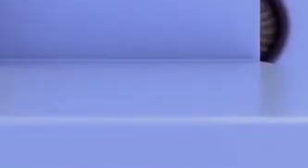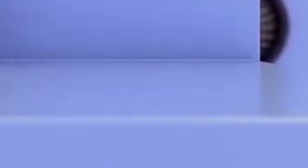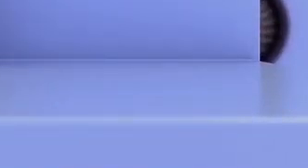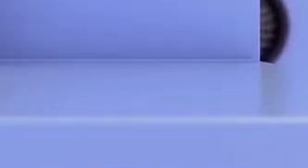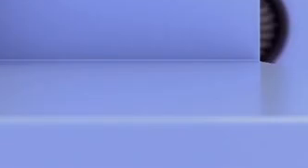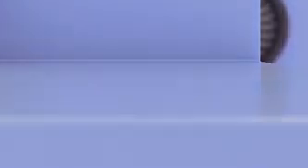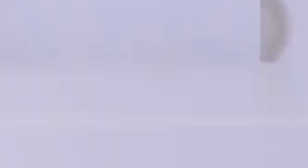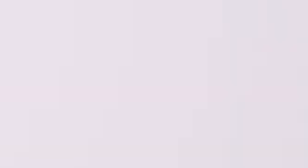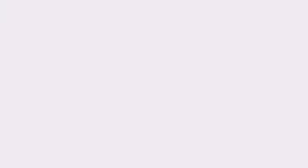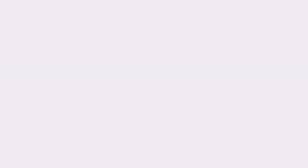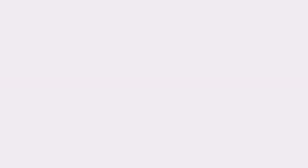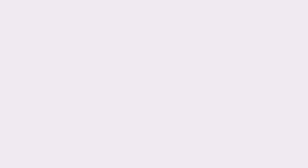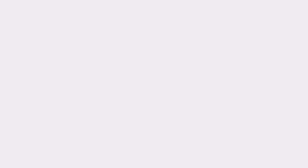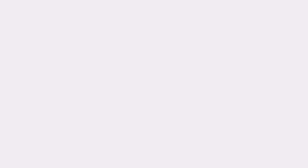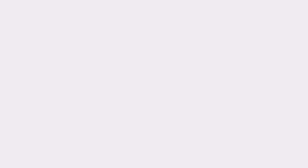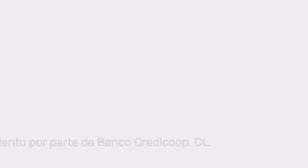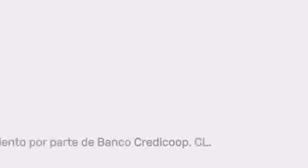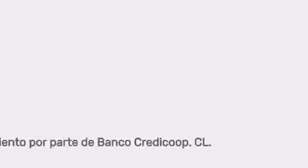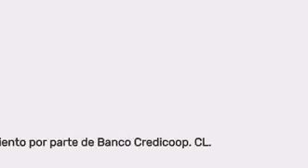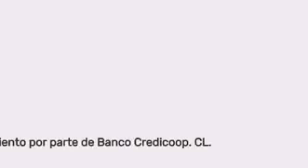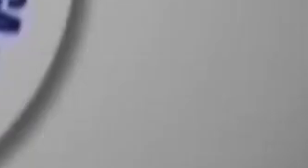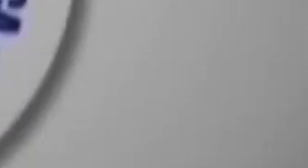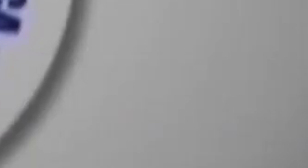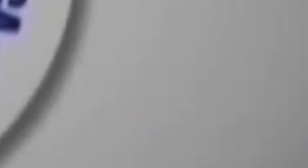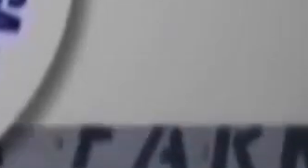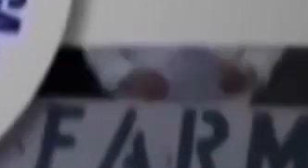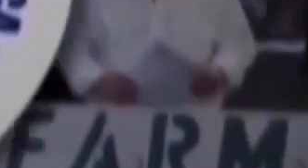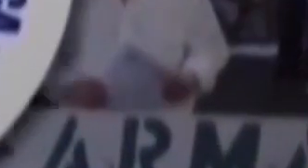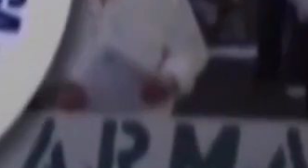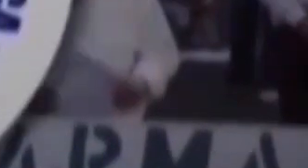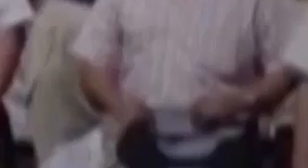Banco Credicop Cooperativo, la banca solidaria.